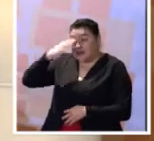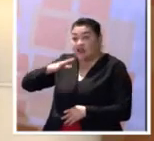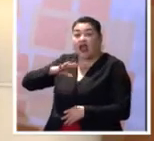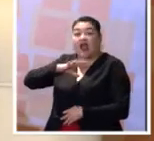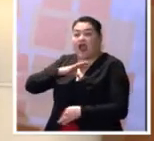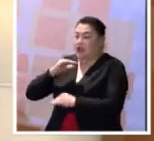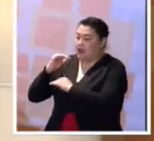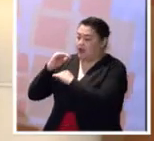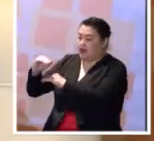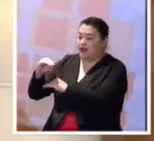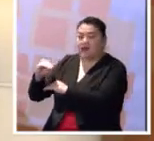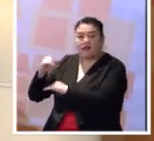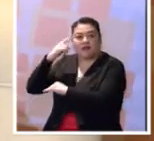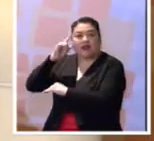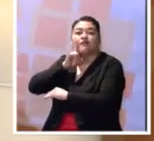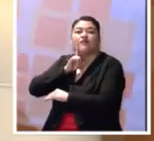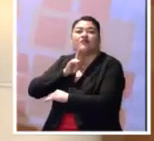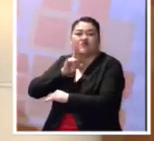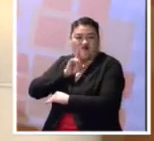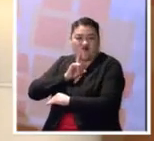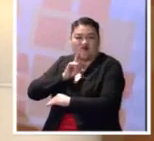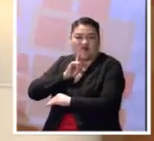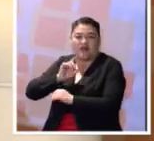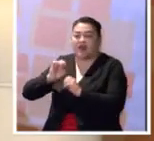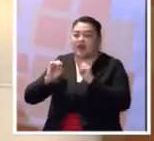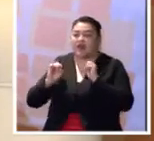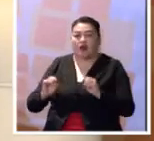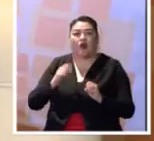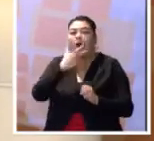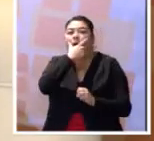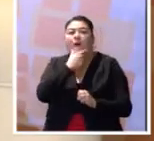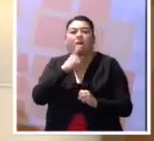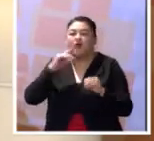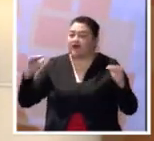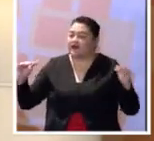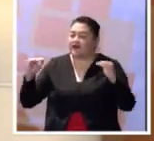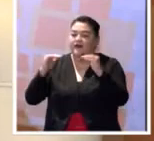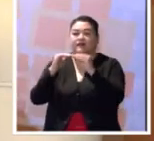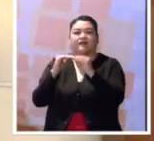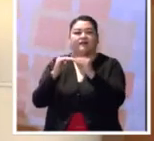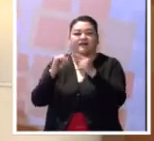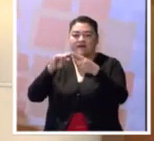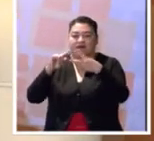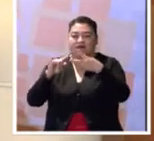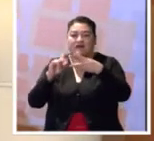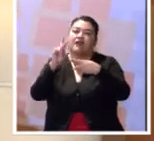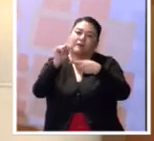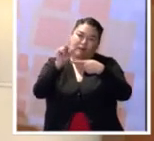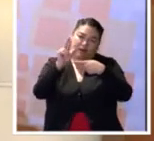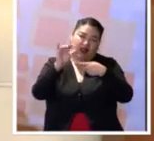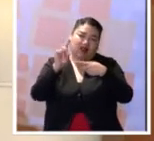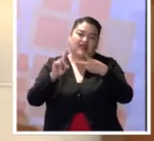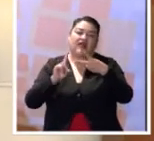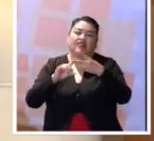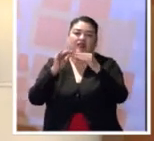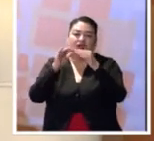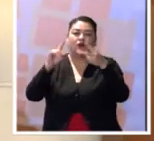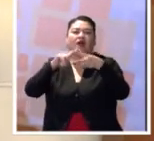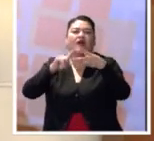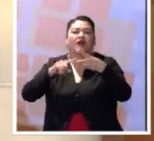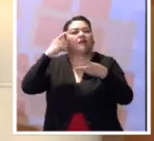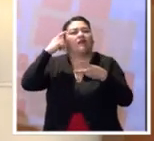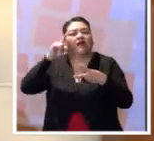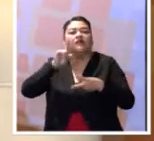la paridad y los ejercicios de interpretación de las reglas de paridad, lo que buscan es generar el mayor equilibrio posible, pero sin dejar